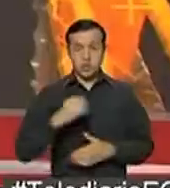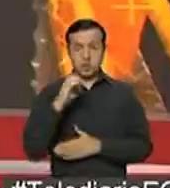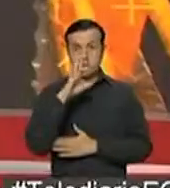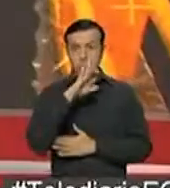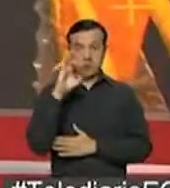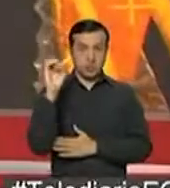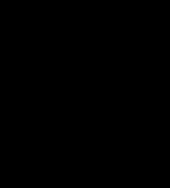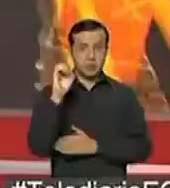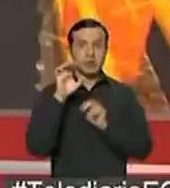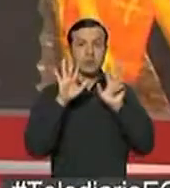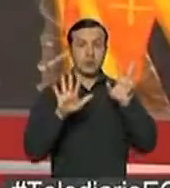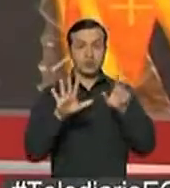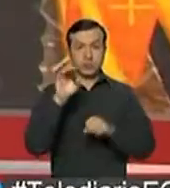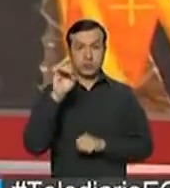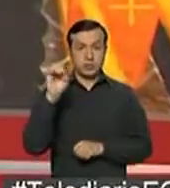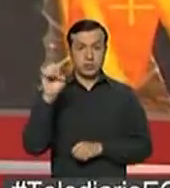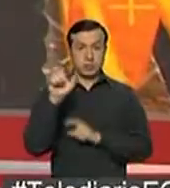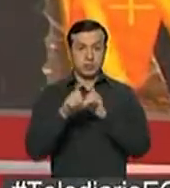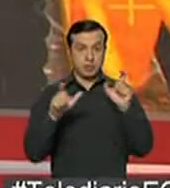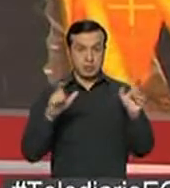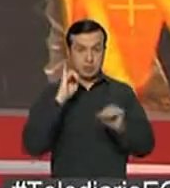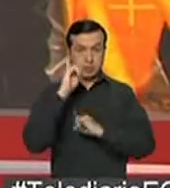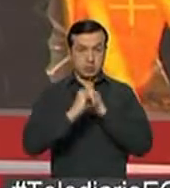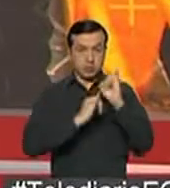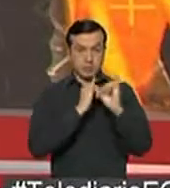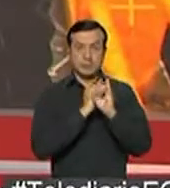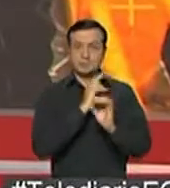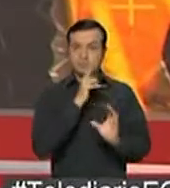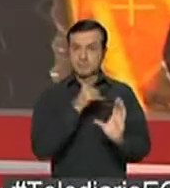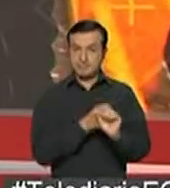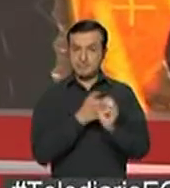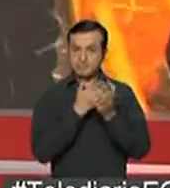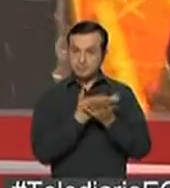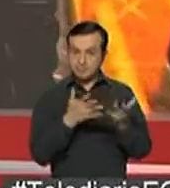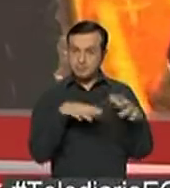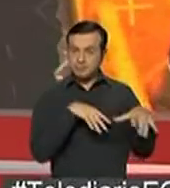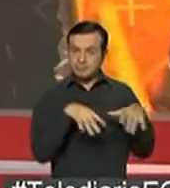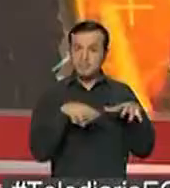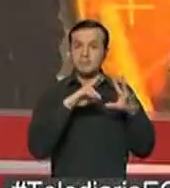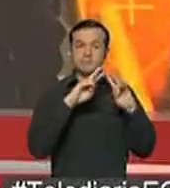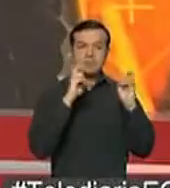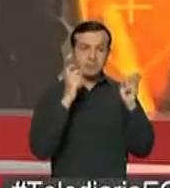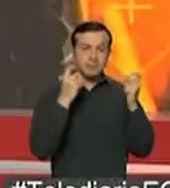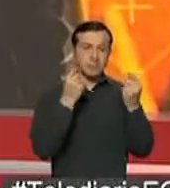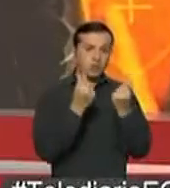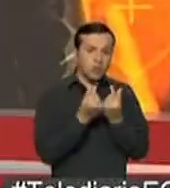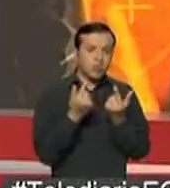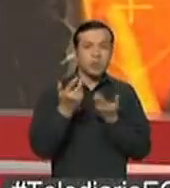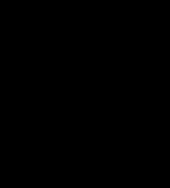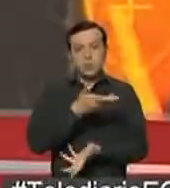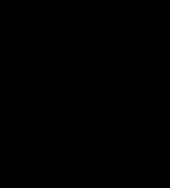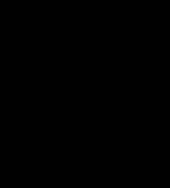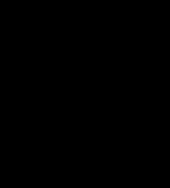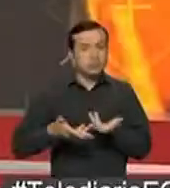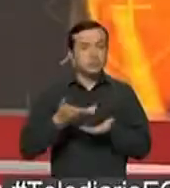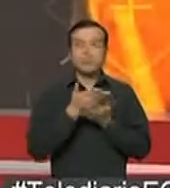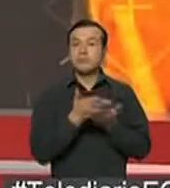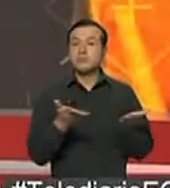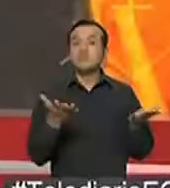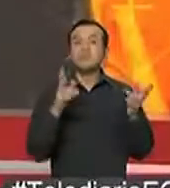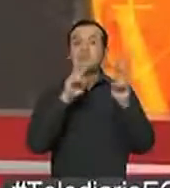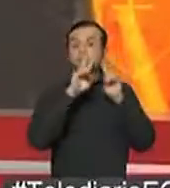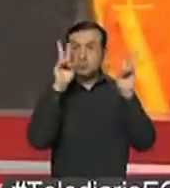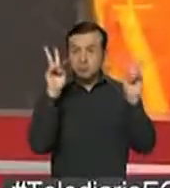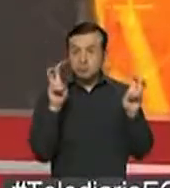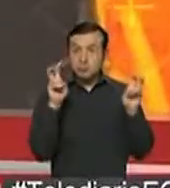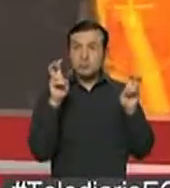Sonnenholzner. 800 participantes internacionales intervendrán activamente en mesas, foros y conferencias cuya temática giran en